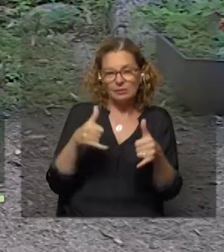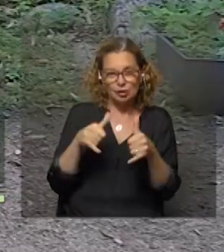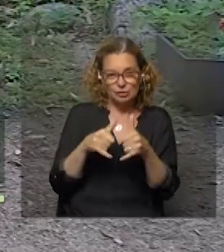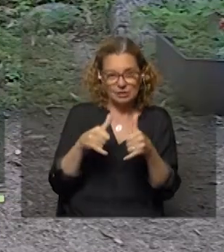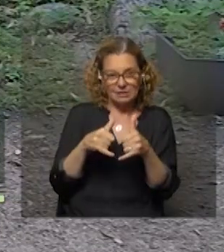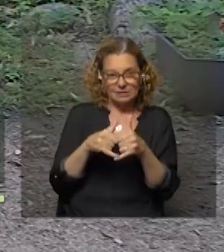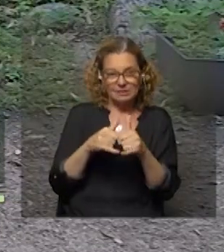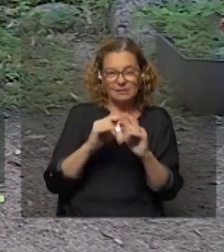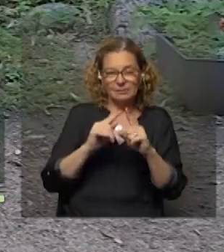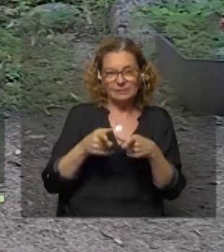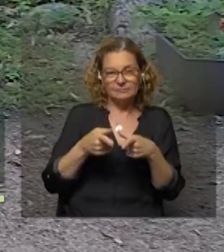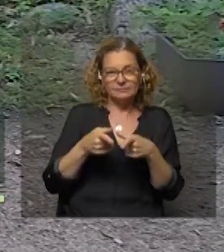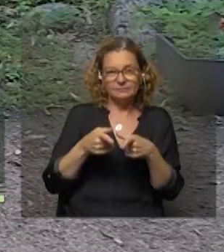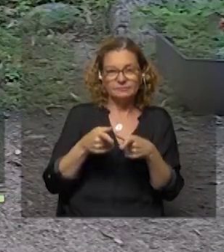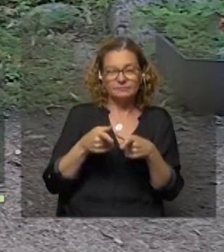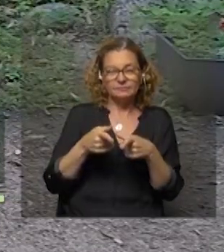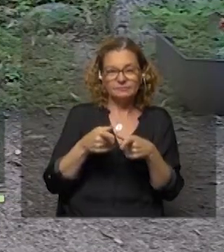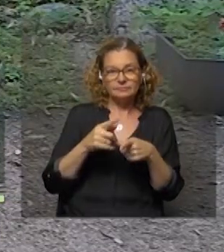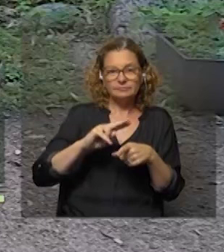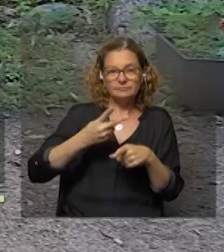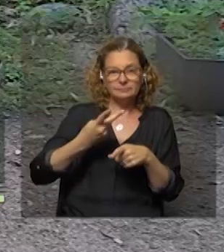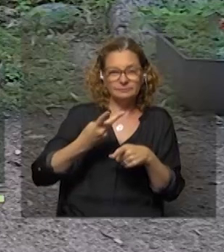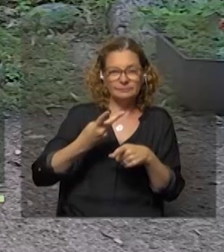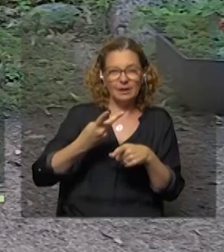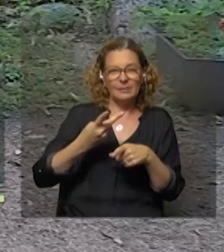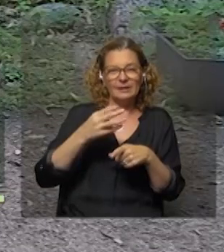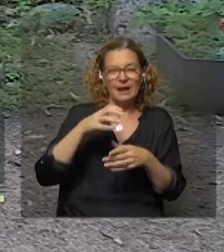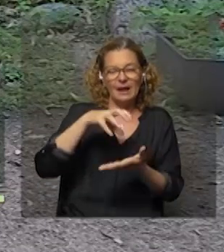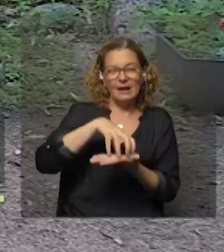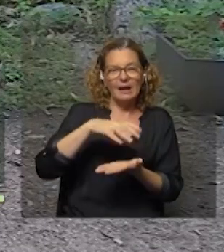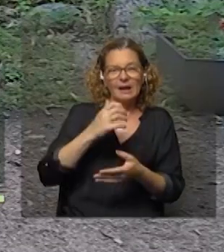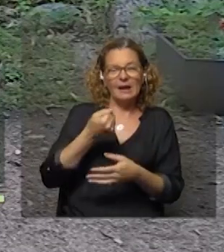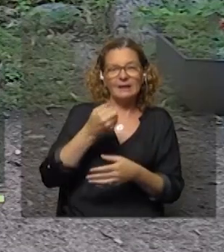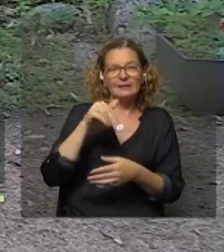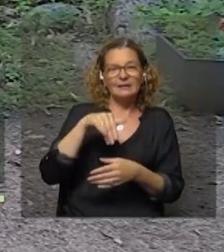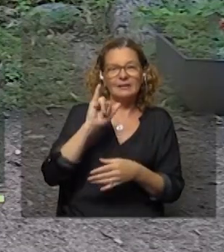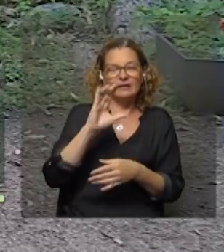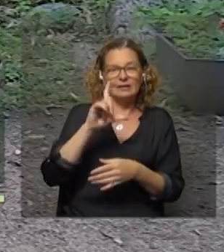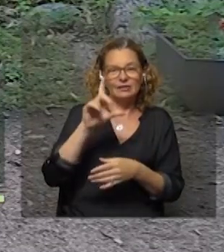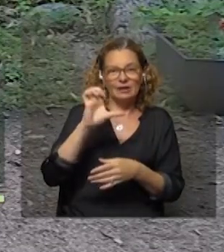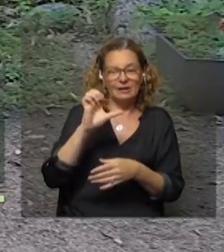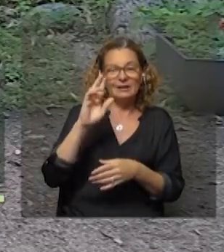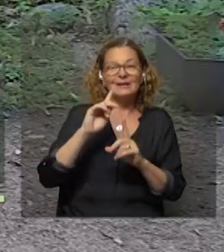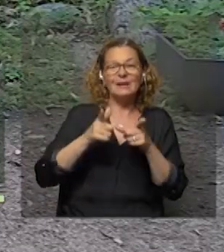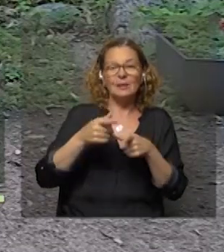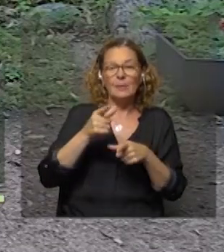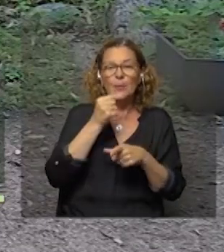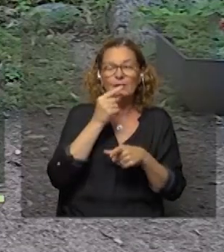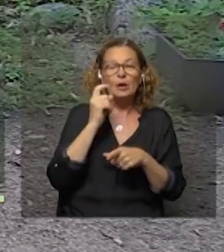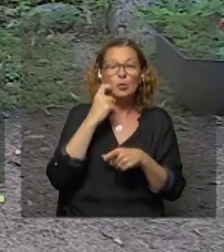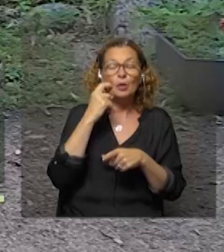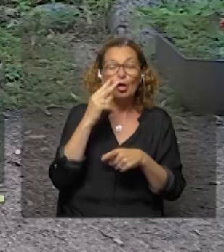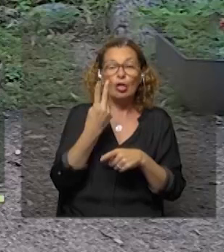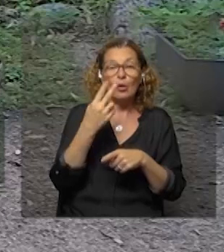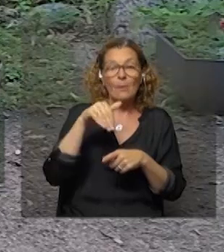a propósito de la vicecanciller Carolina h y el número dos de la policía Guillermo Massiel de esto estaremos hablando algunos